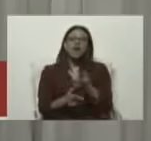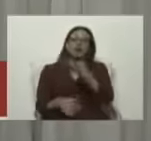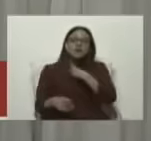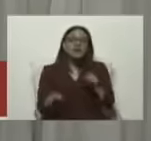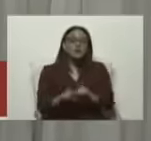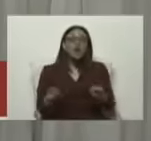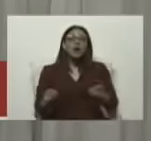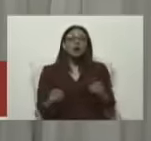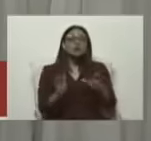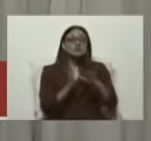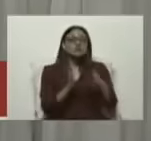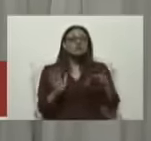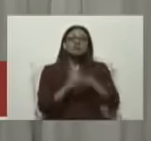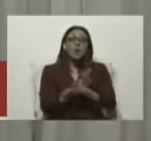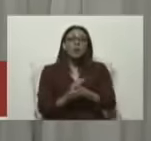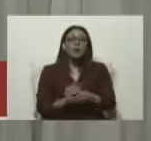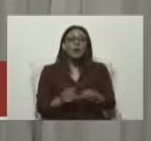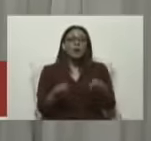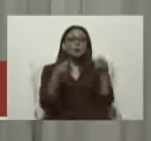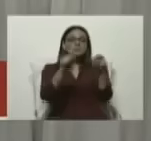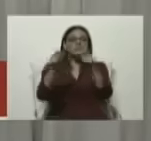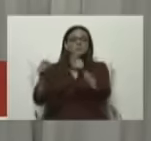Privatization of the pensions.